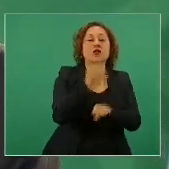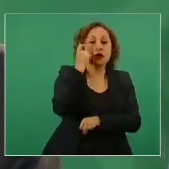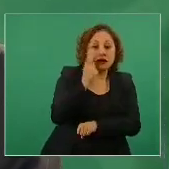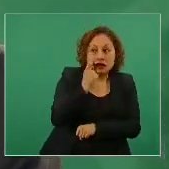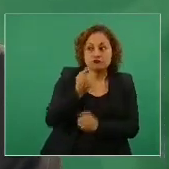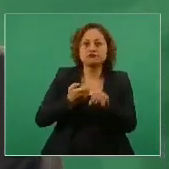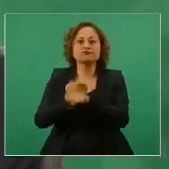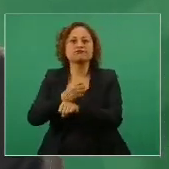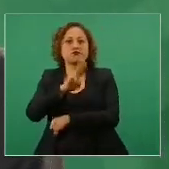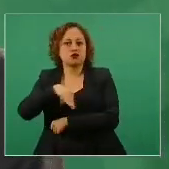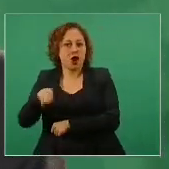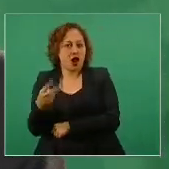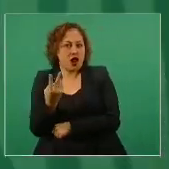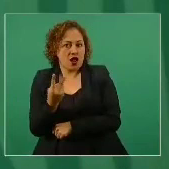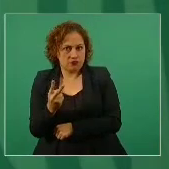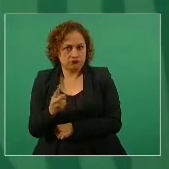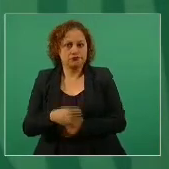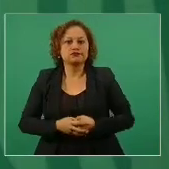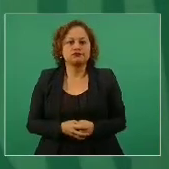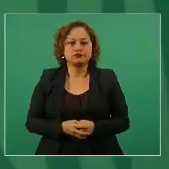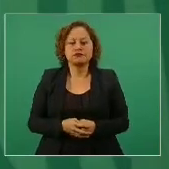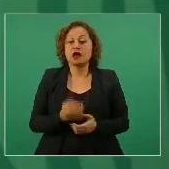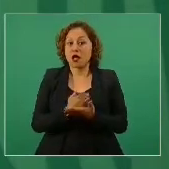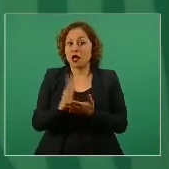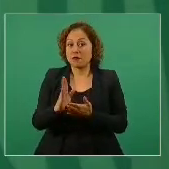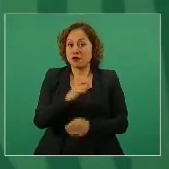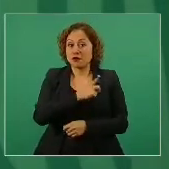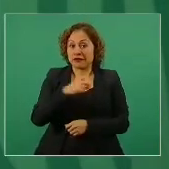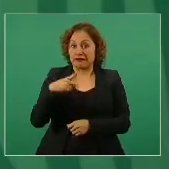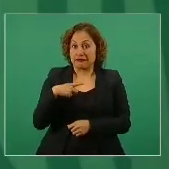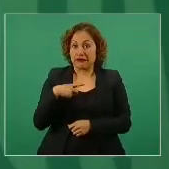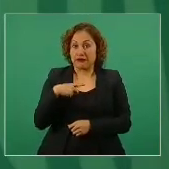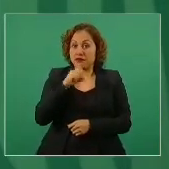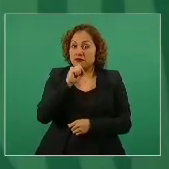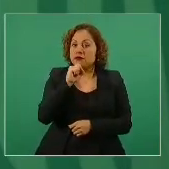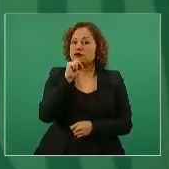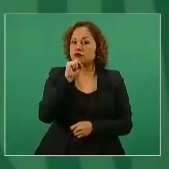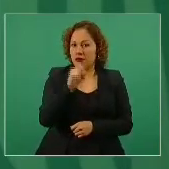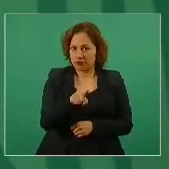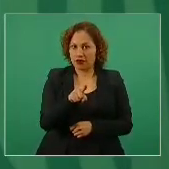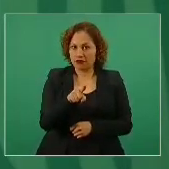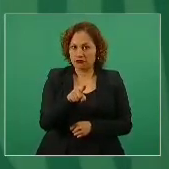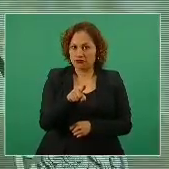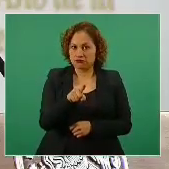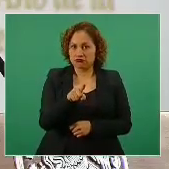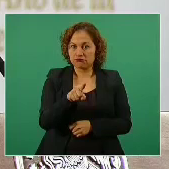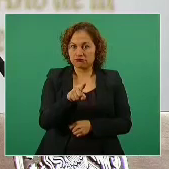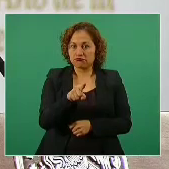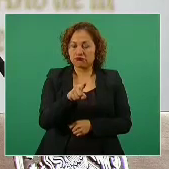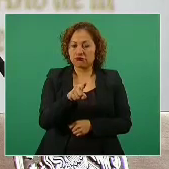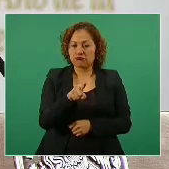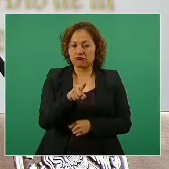Debe también, lo subrayo, respetarse